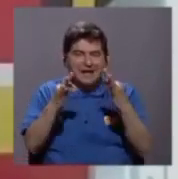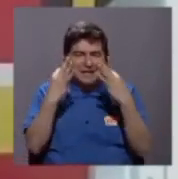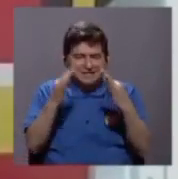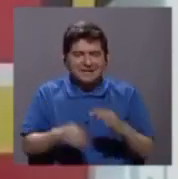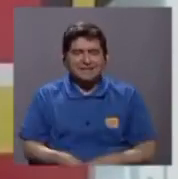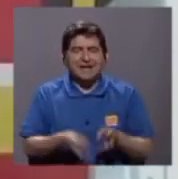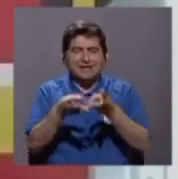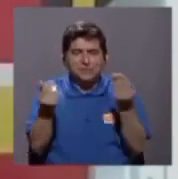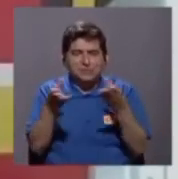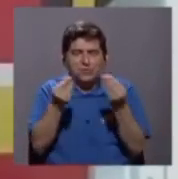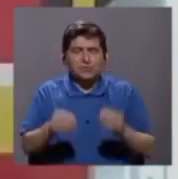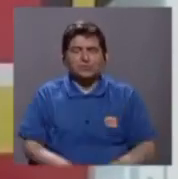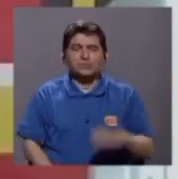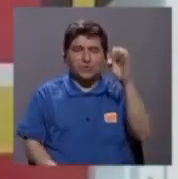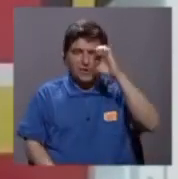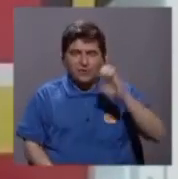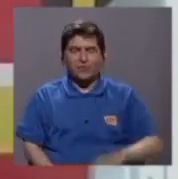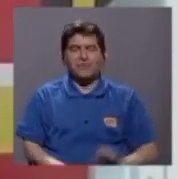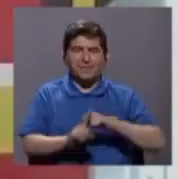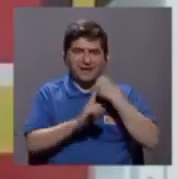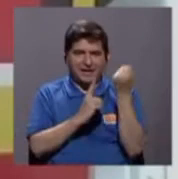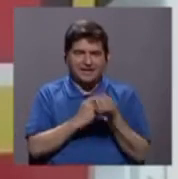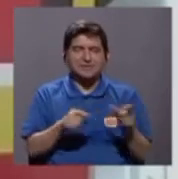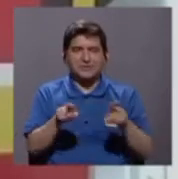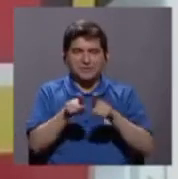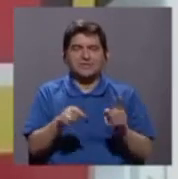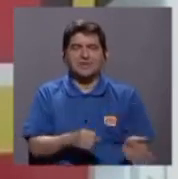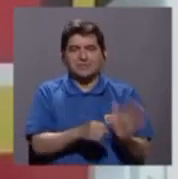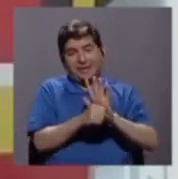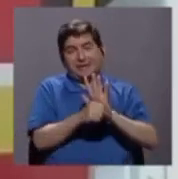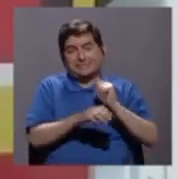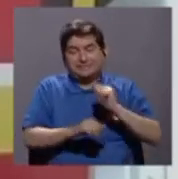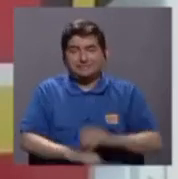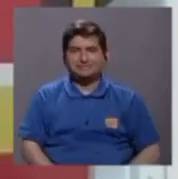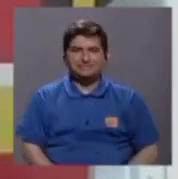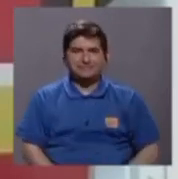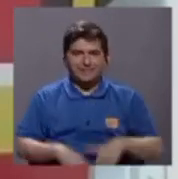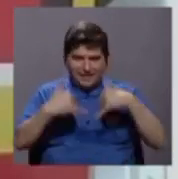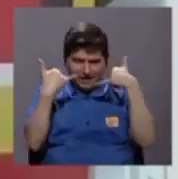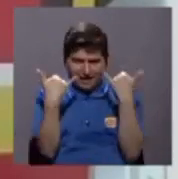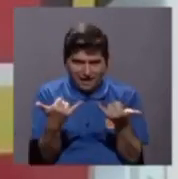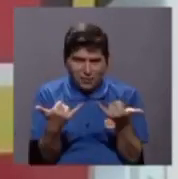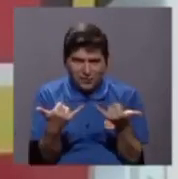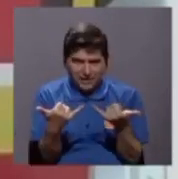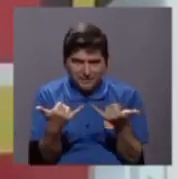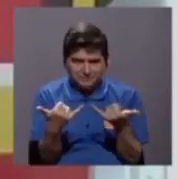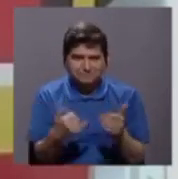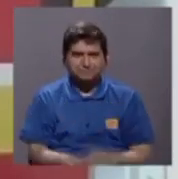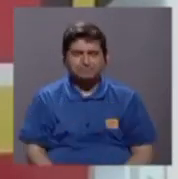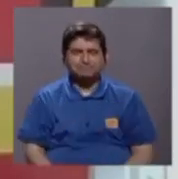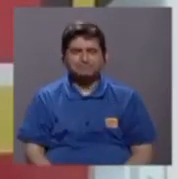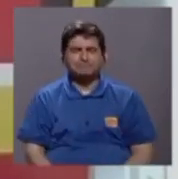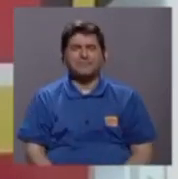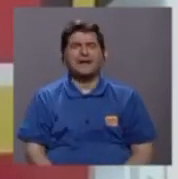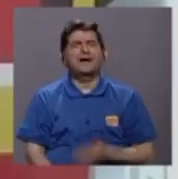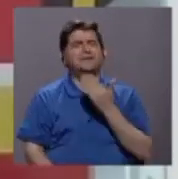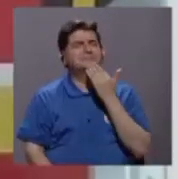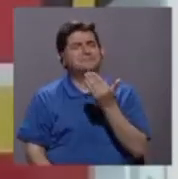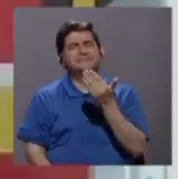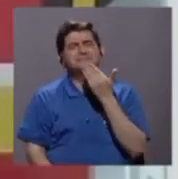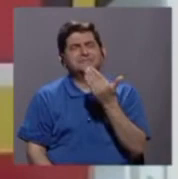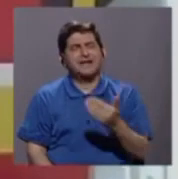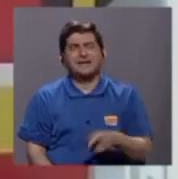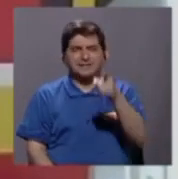cosa soluciones europeas. Ahora, la gran gratitud de